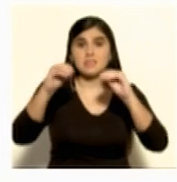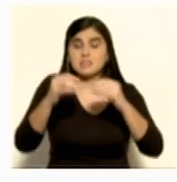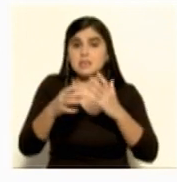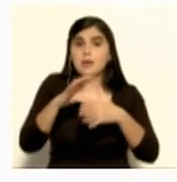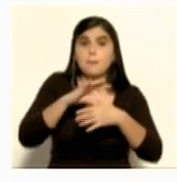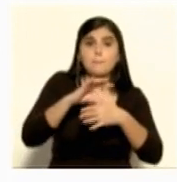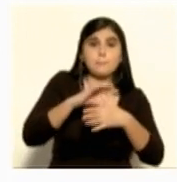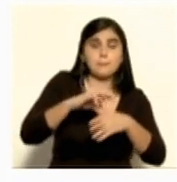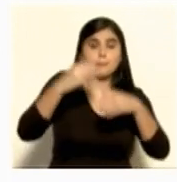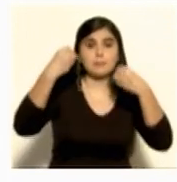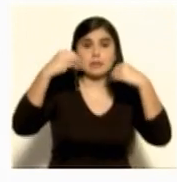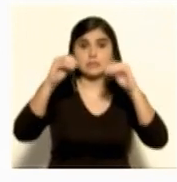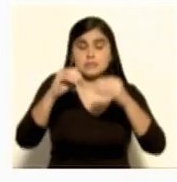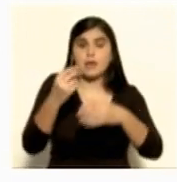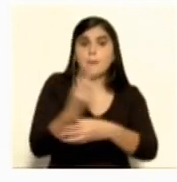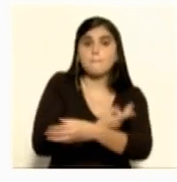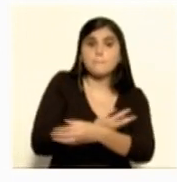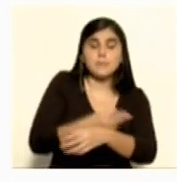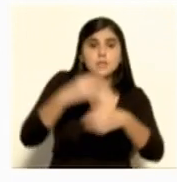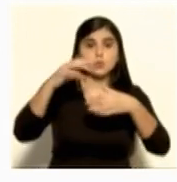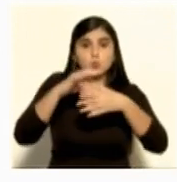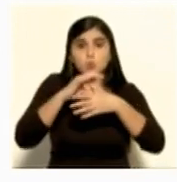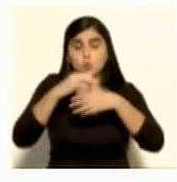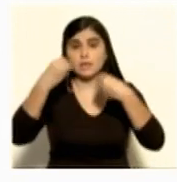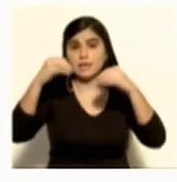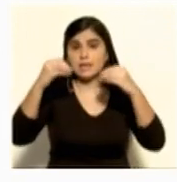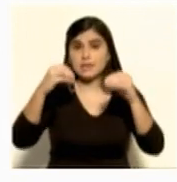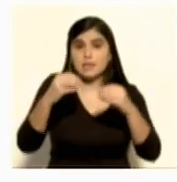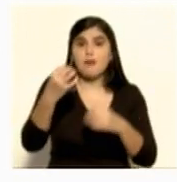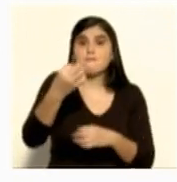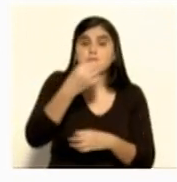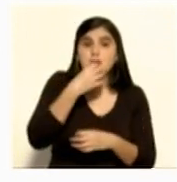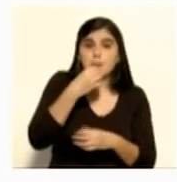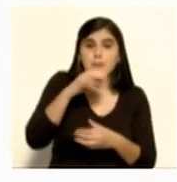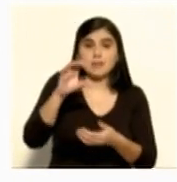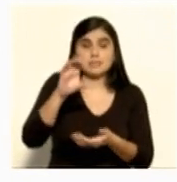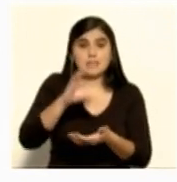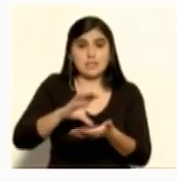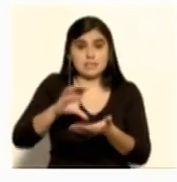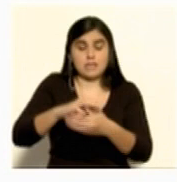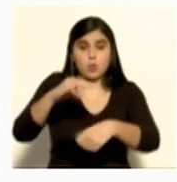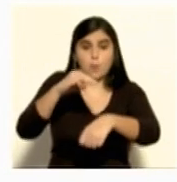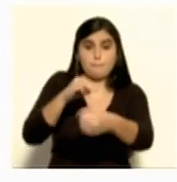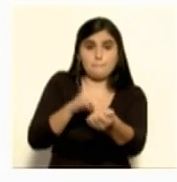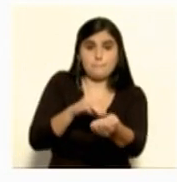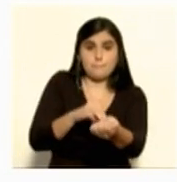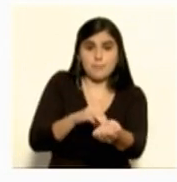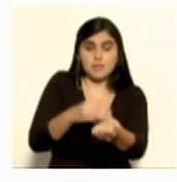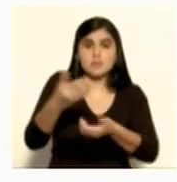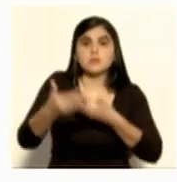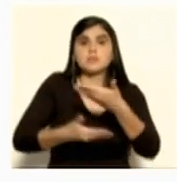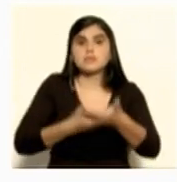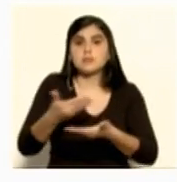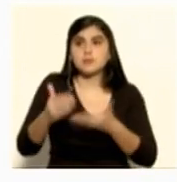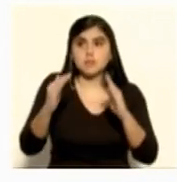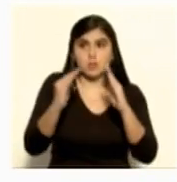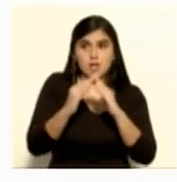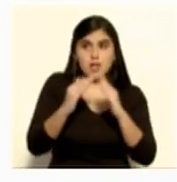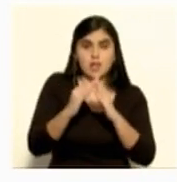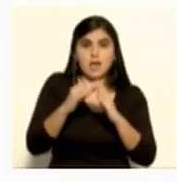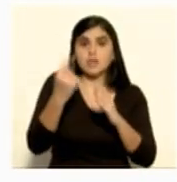las verdulerías, las farmacias y los centros médicos, el servicio a domicilio exclusivo para